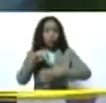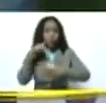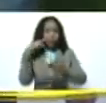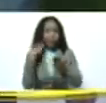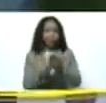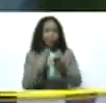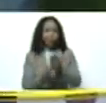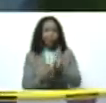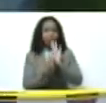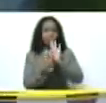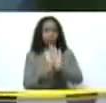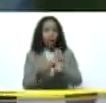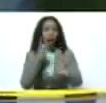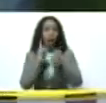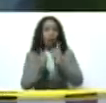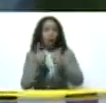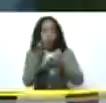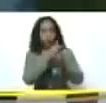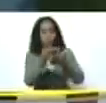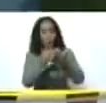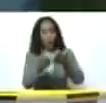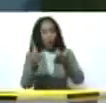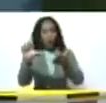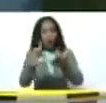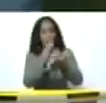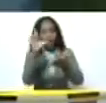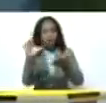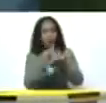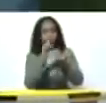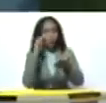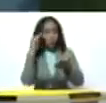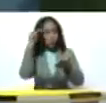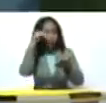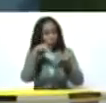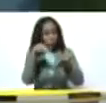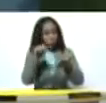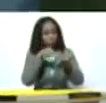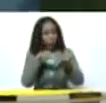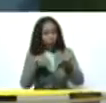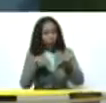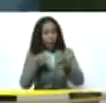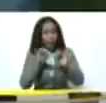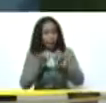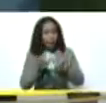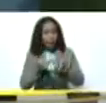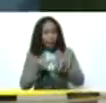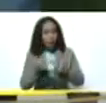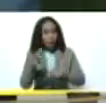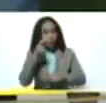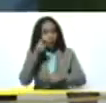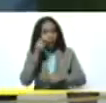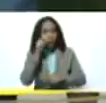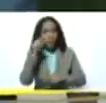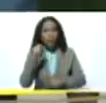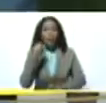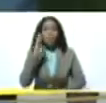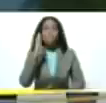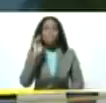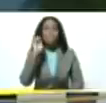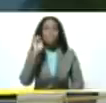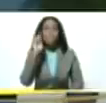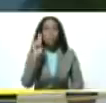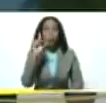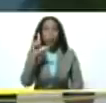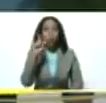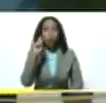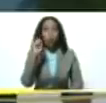testimonios escritos en libros del secretario de Seguridad John Bolton en la